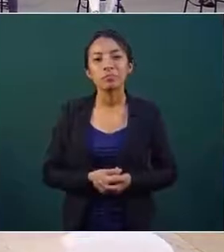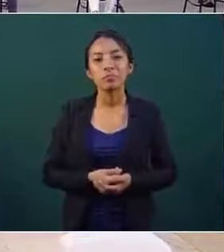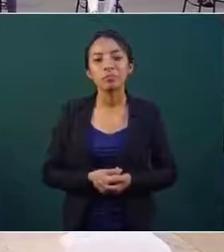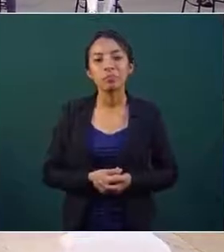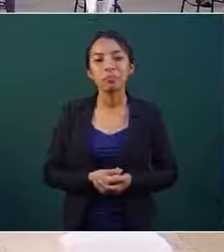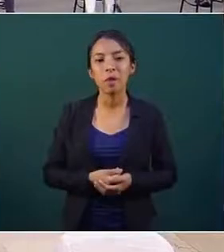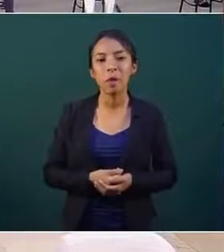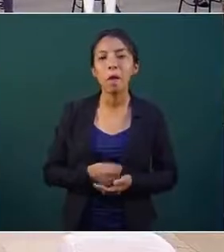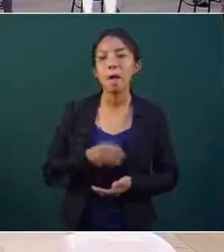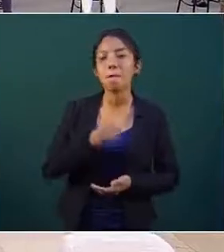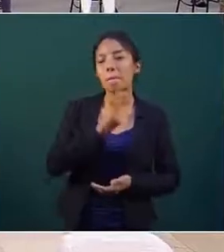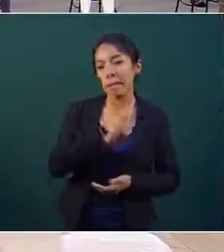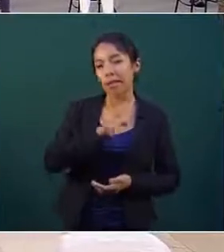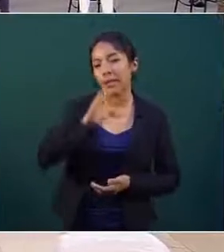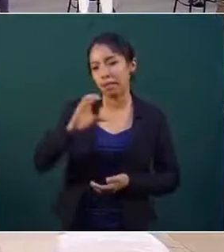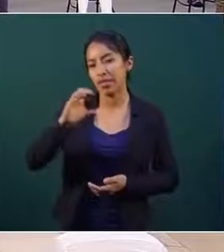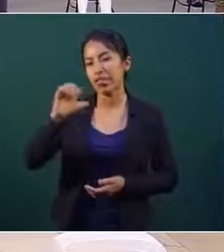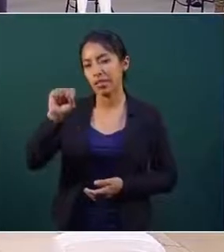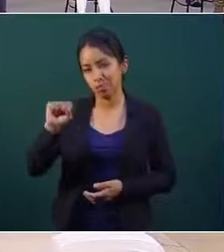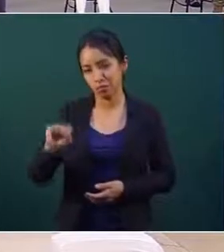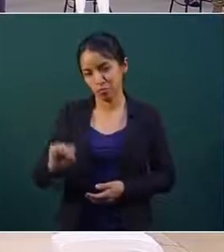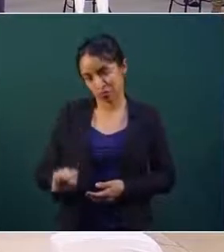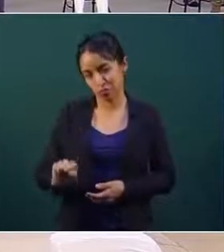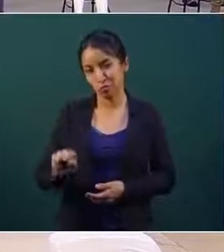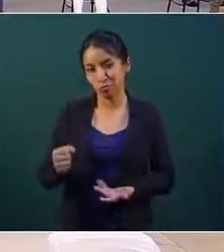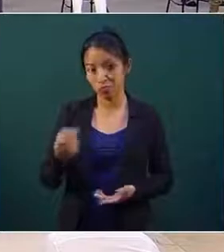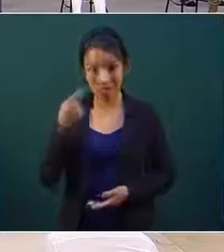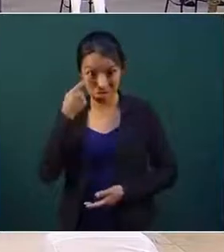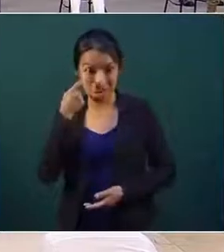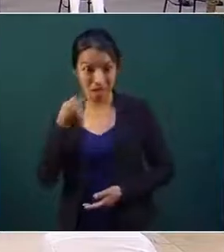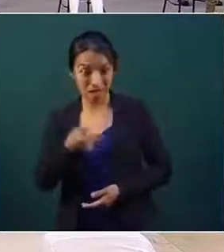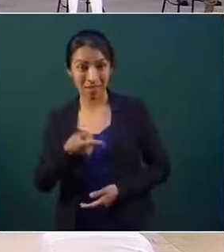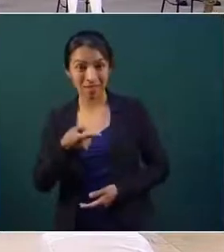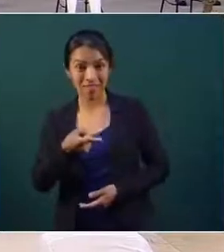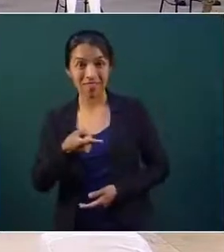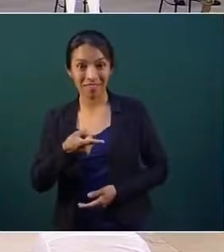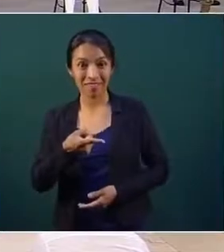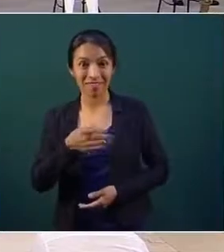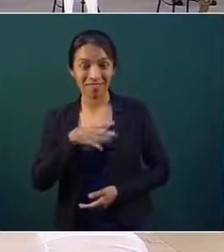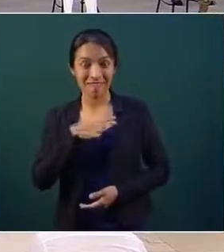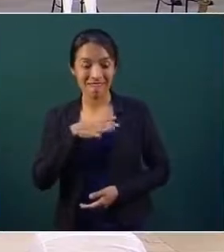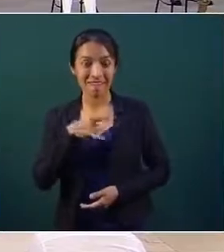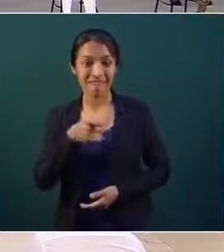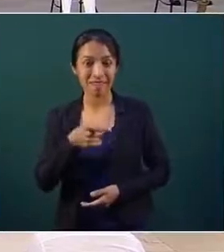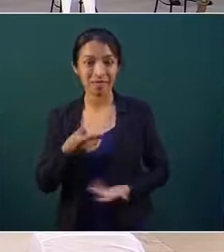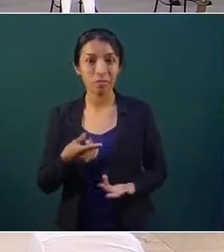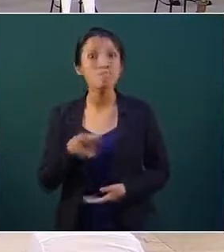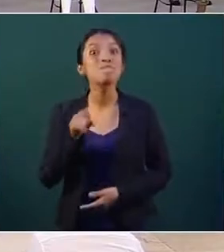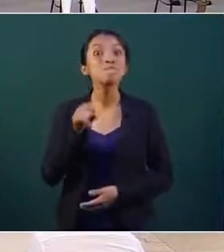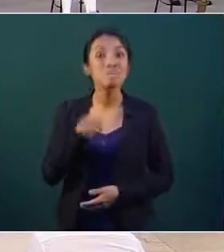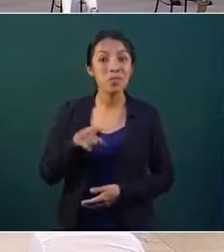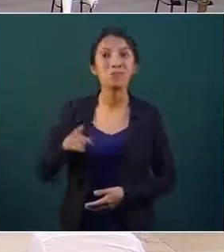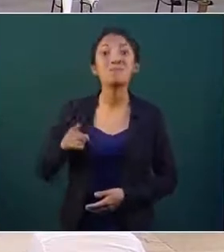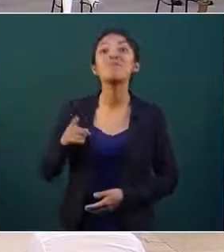Baja California Sur, aquí está, Baja California Sur, incluso Durango,